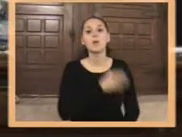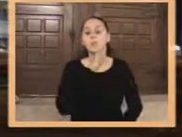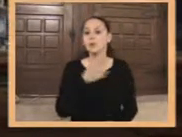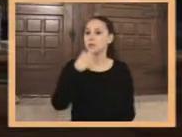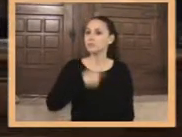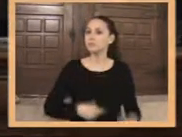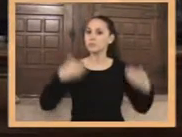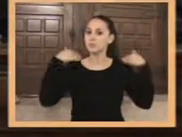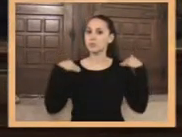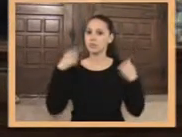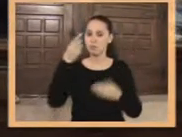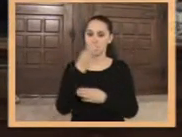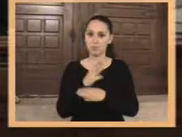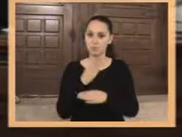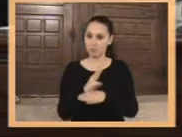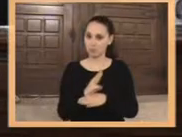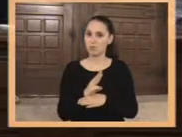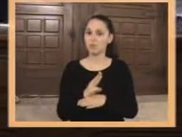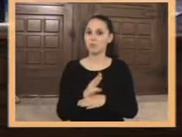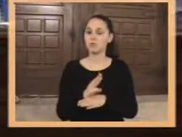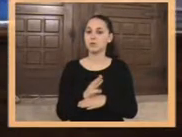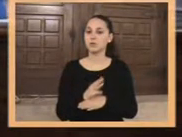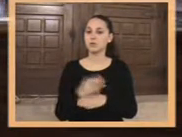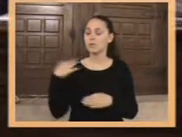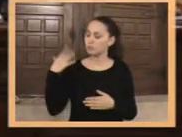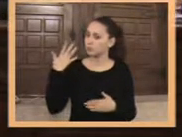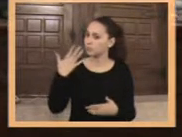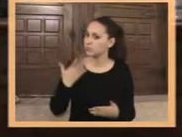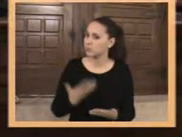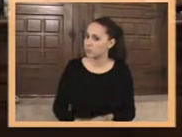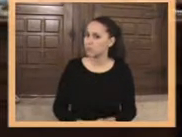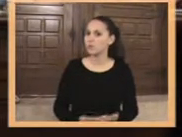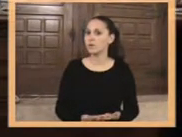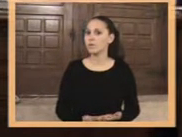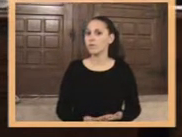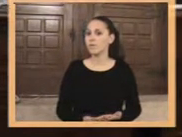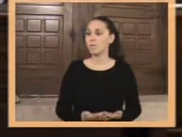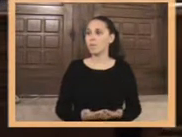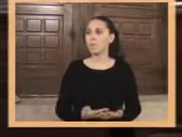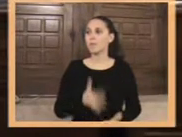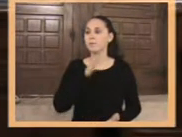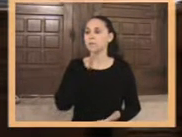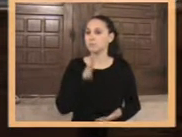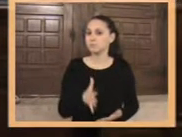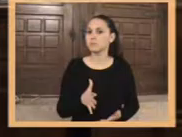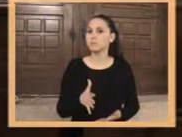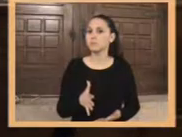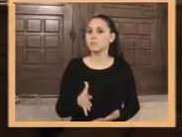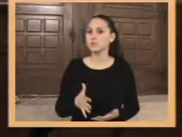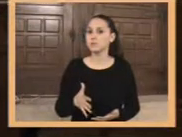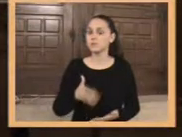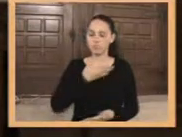designación de mi partido, reitero, desde hace muchos meses además, y por lo tanto yo creo que ejerzo esa cuestión, que para